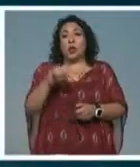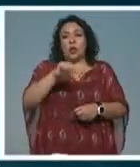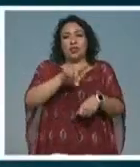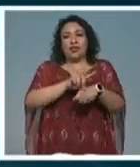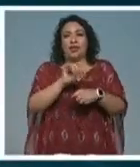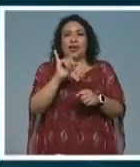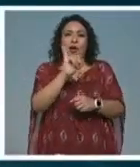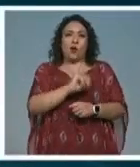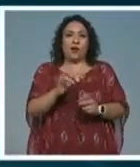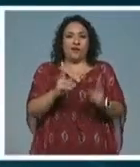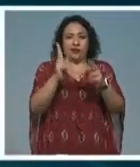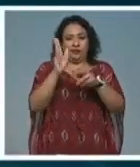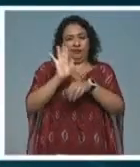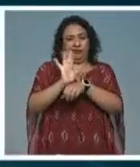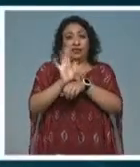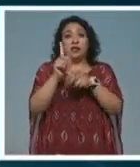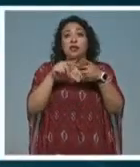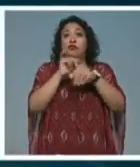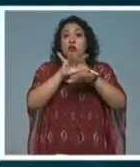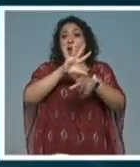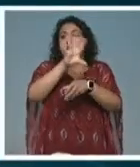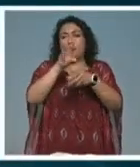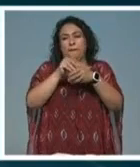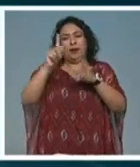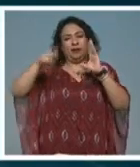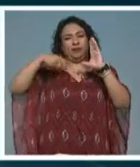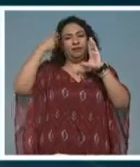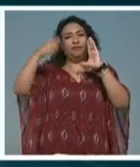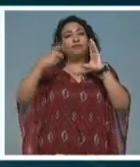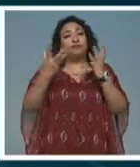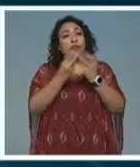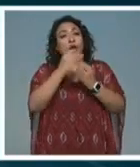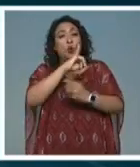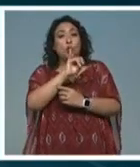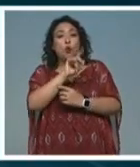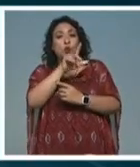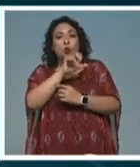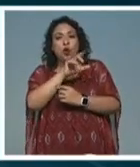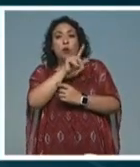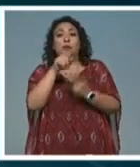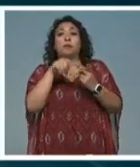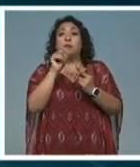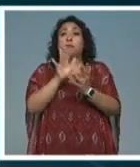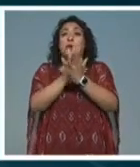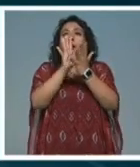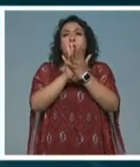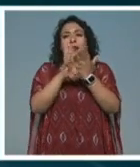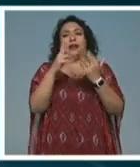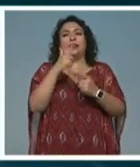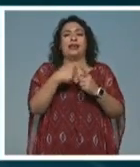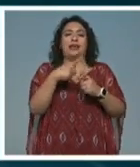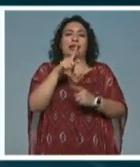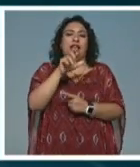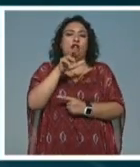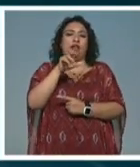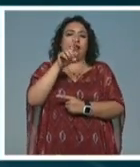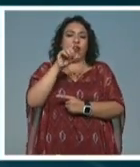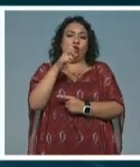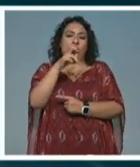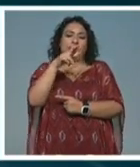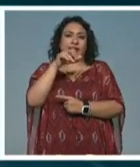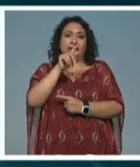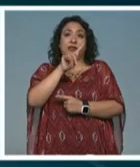Es jueves de Marquesina. Toda la información del séptimo arte con Julio López y la colaboración del maestro Leonardo García